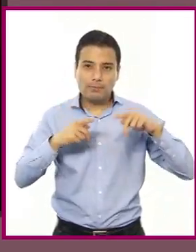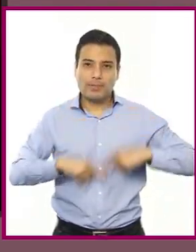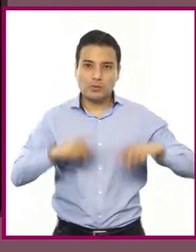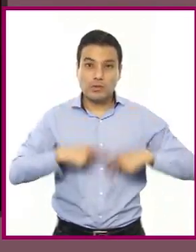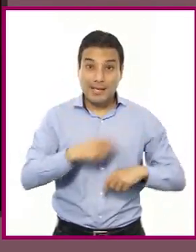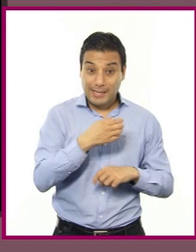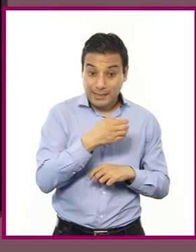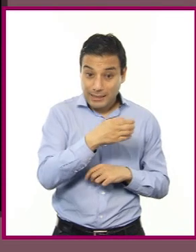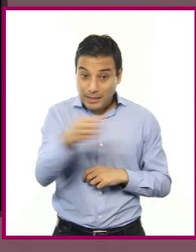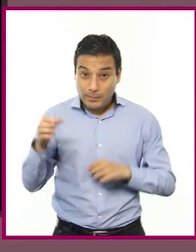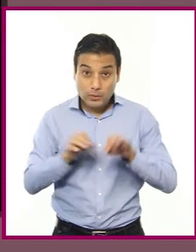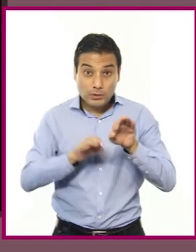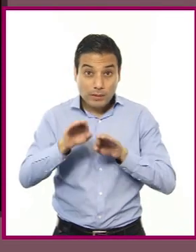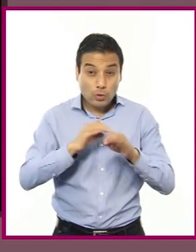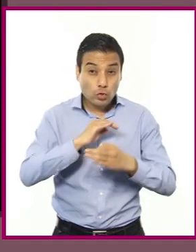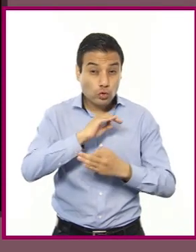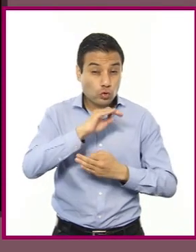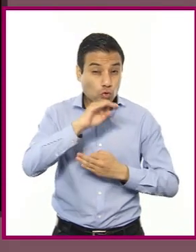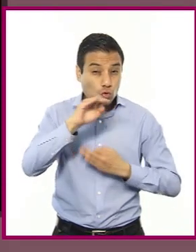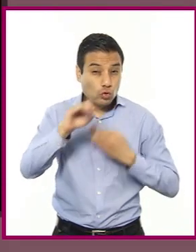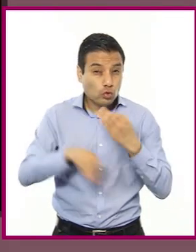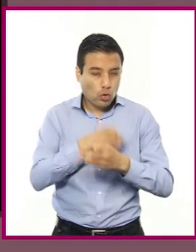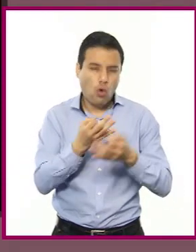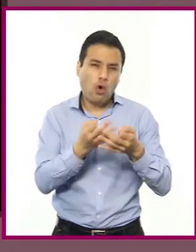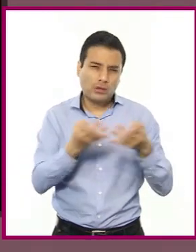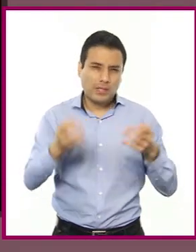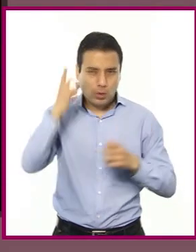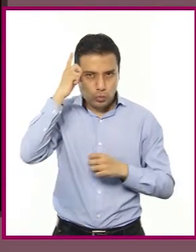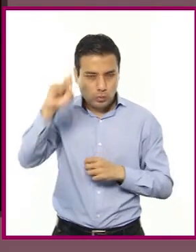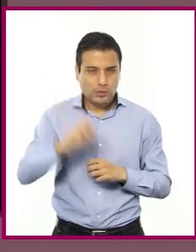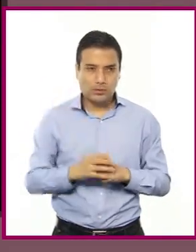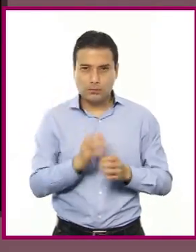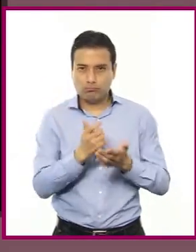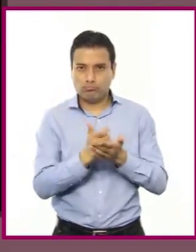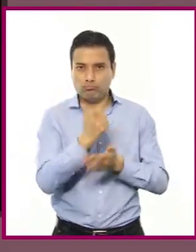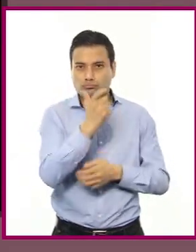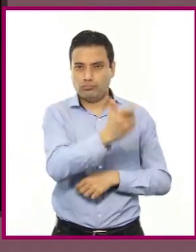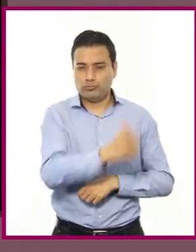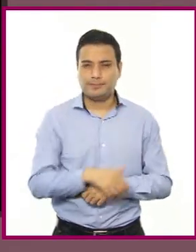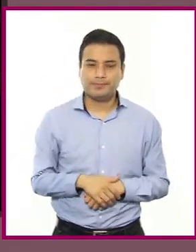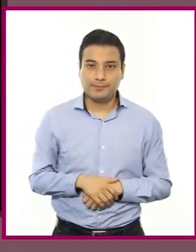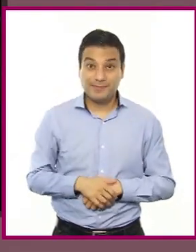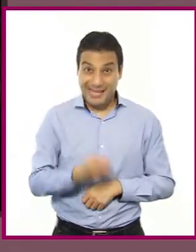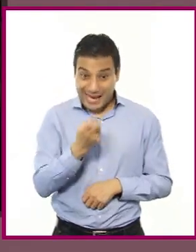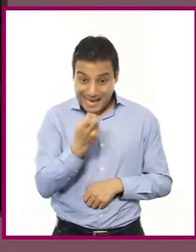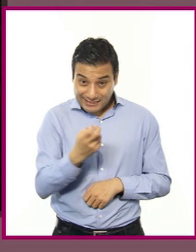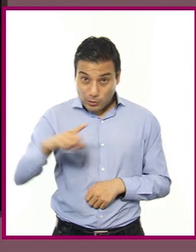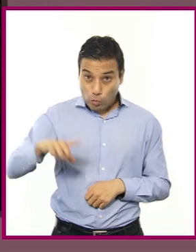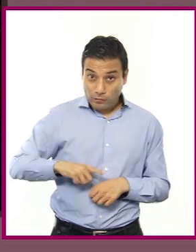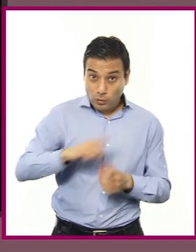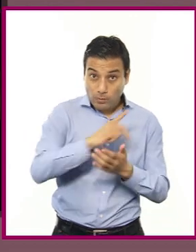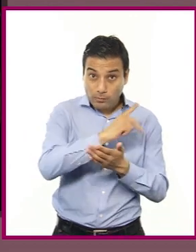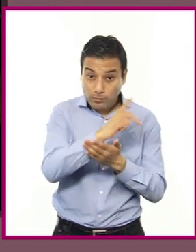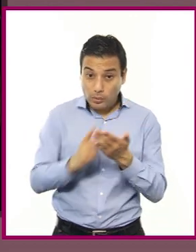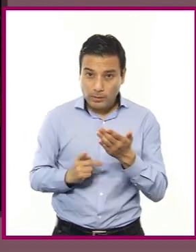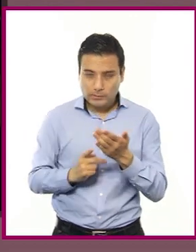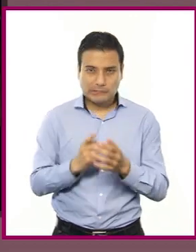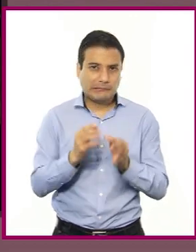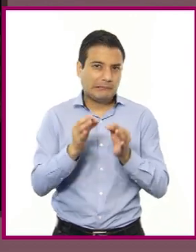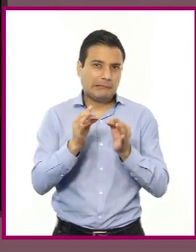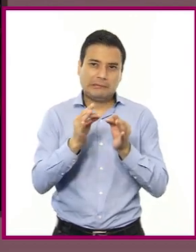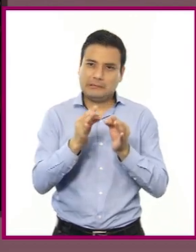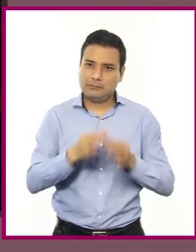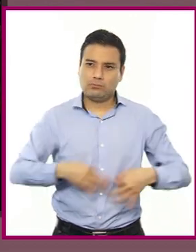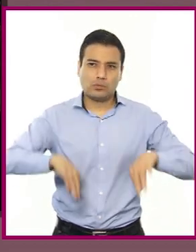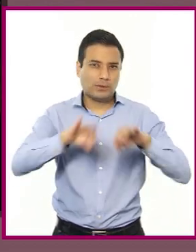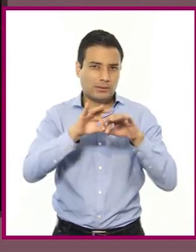sí, a cualquiera, a los ejidatarios, un ingreso mínimo. Esta política va a ser importante durante